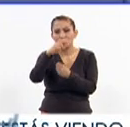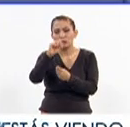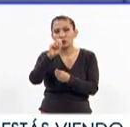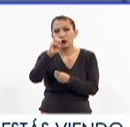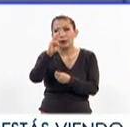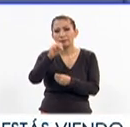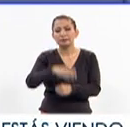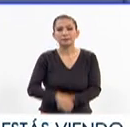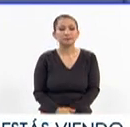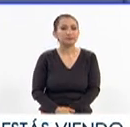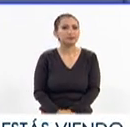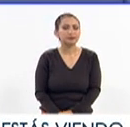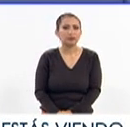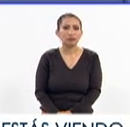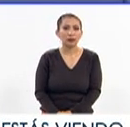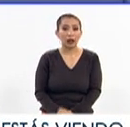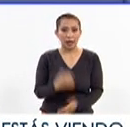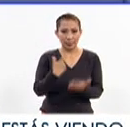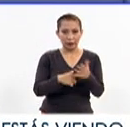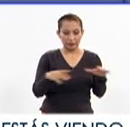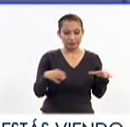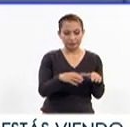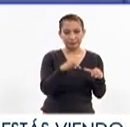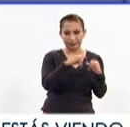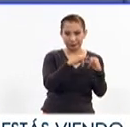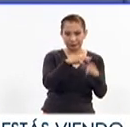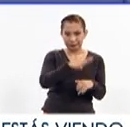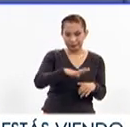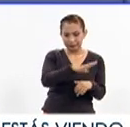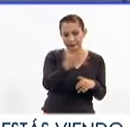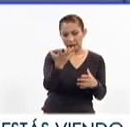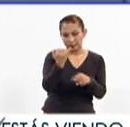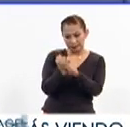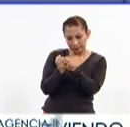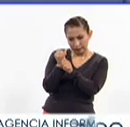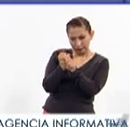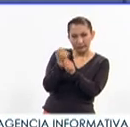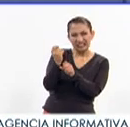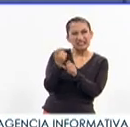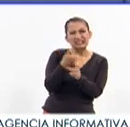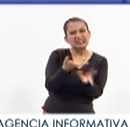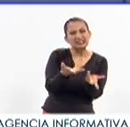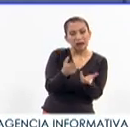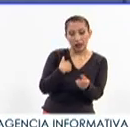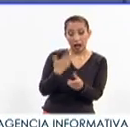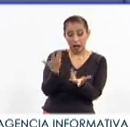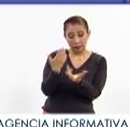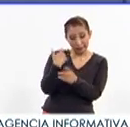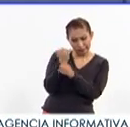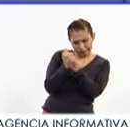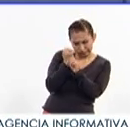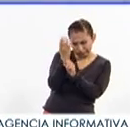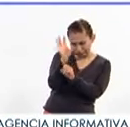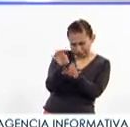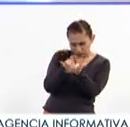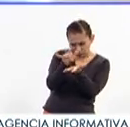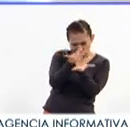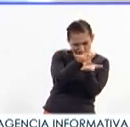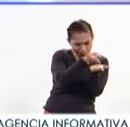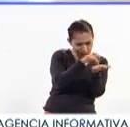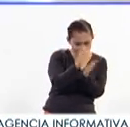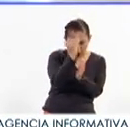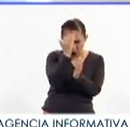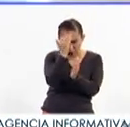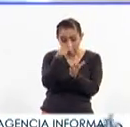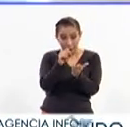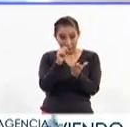UNAM. Bueno, en el Instituto de Energías Renovables hacemos investigación. ¿Qué quiere decir eso? Generamos conocimiento